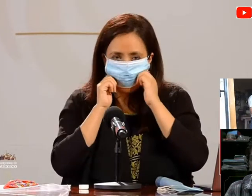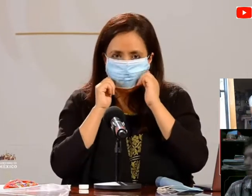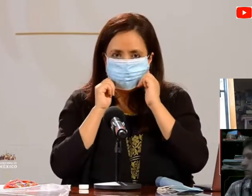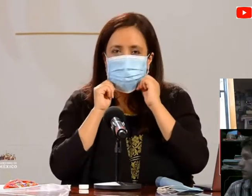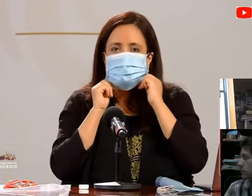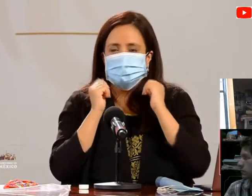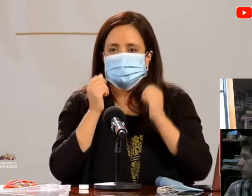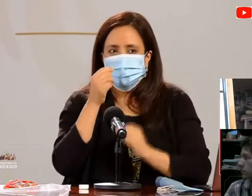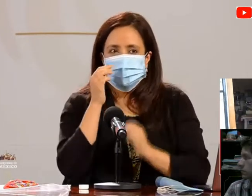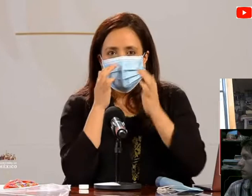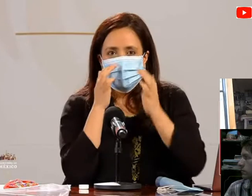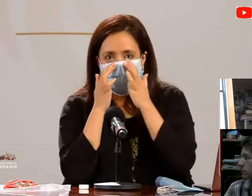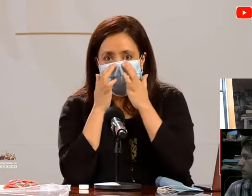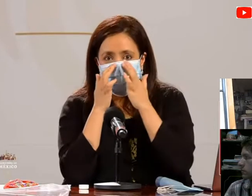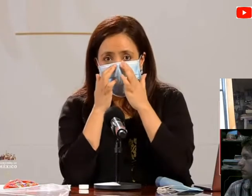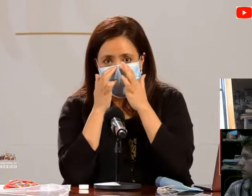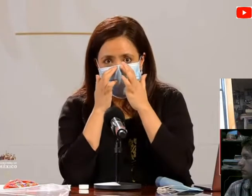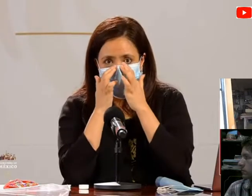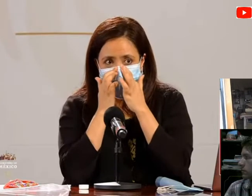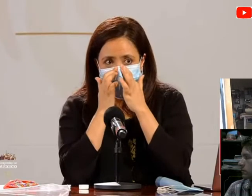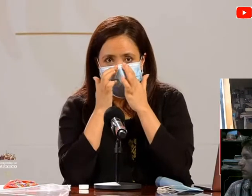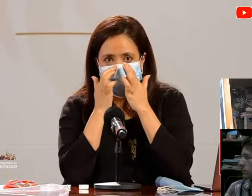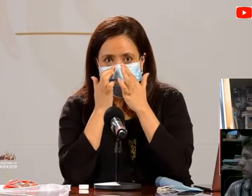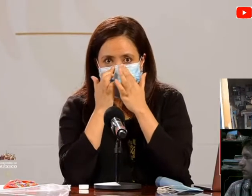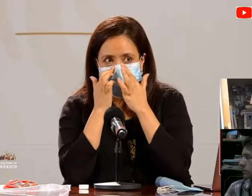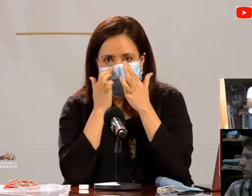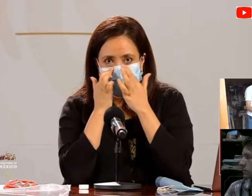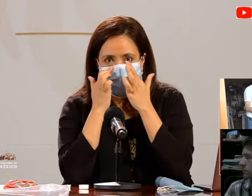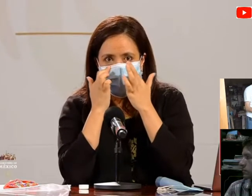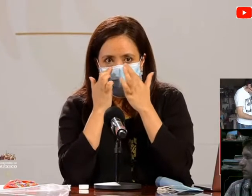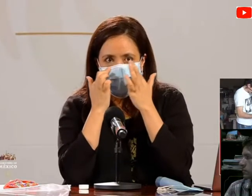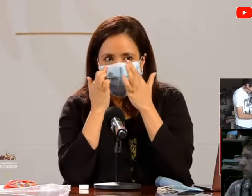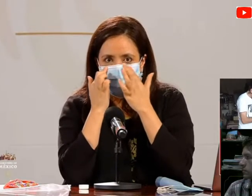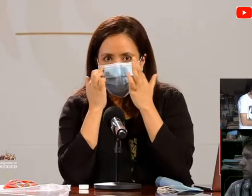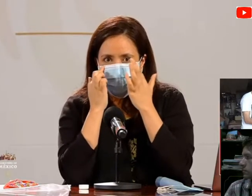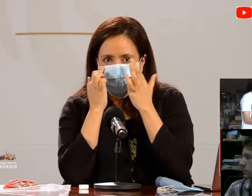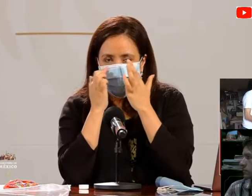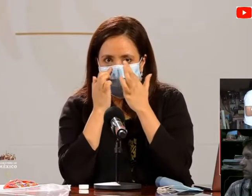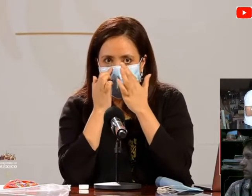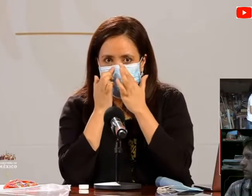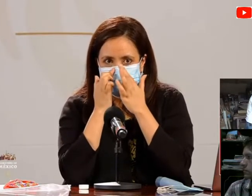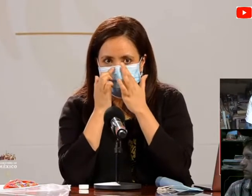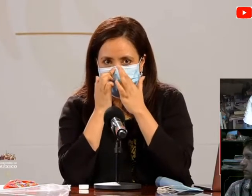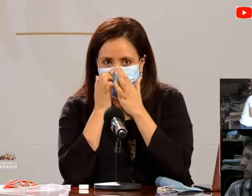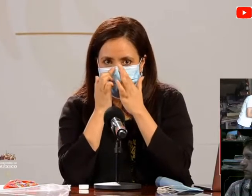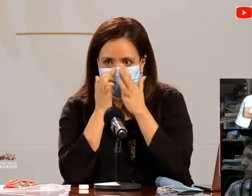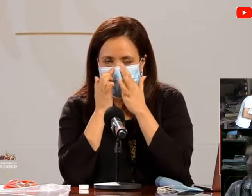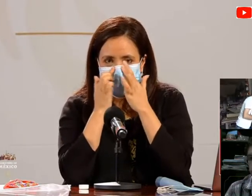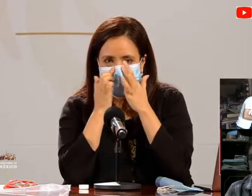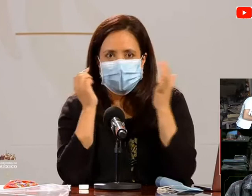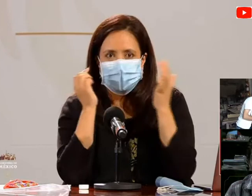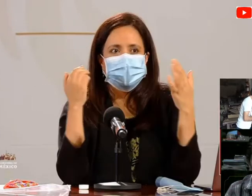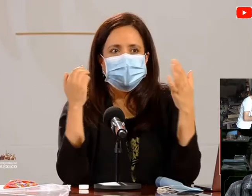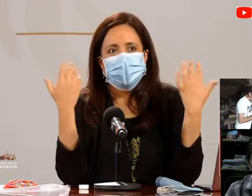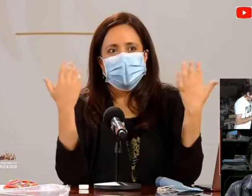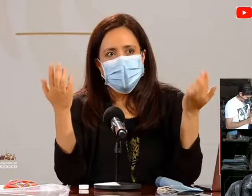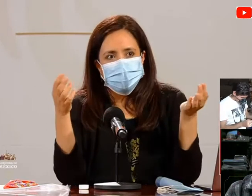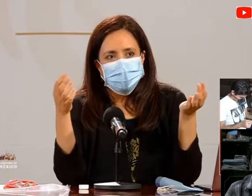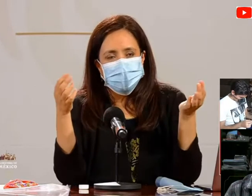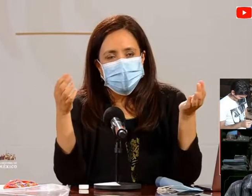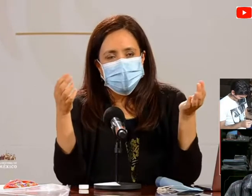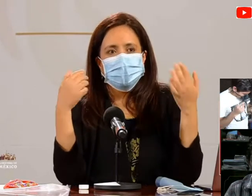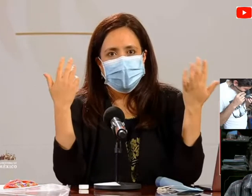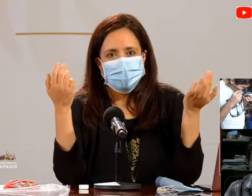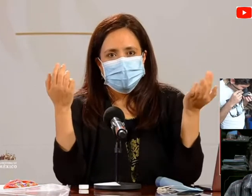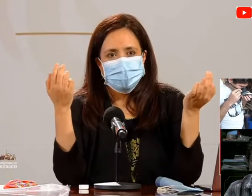lo ajusto y tiene un ajuste nasal. Y entonces ya lo ajusté y está